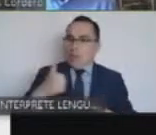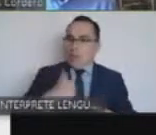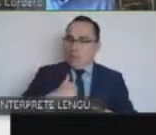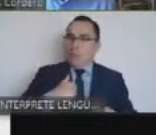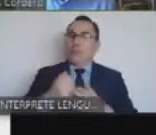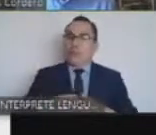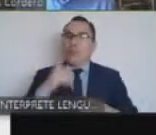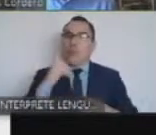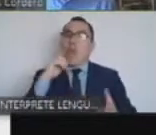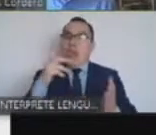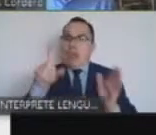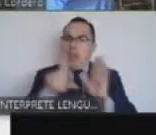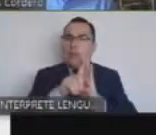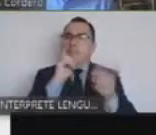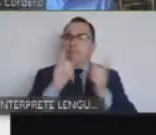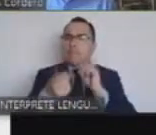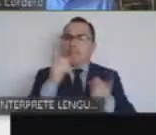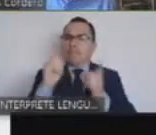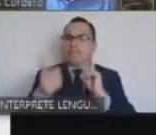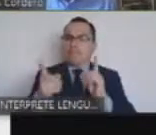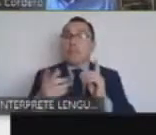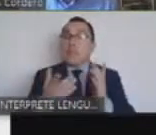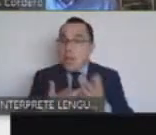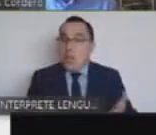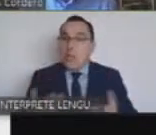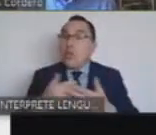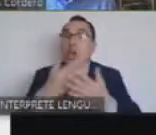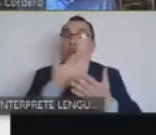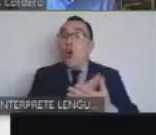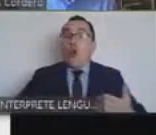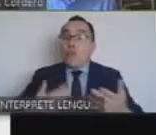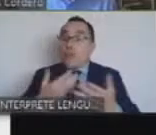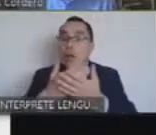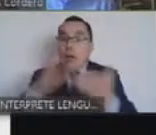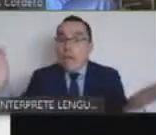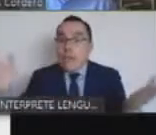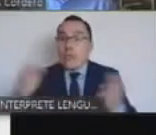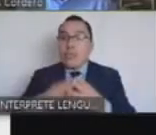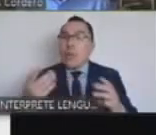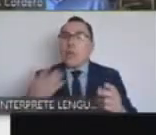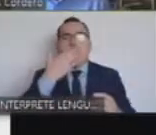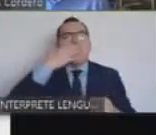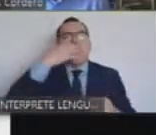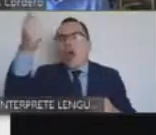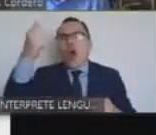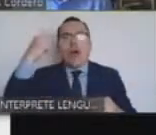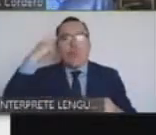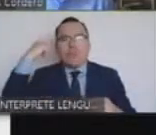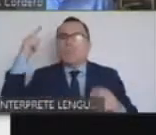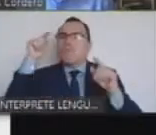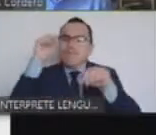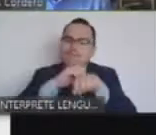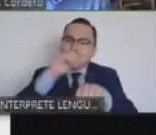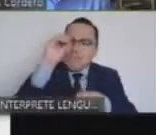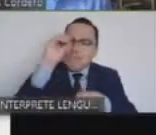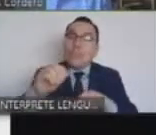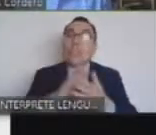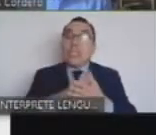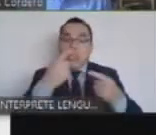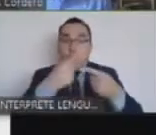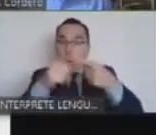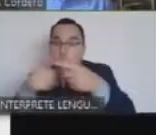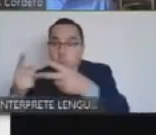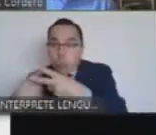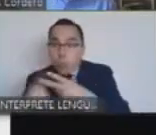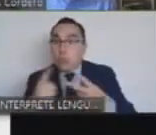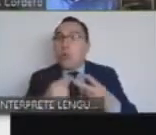peores indicadores. En materia de gobierno abierto, Chile tiene mejores indicadores que el óptimo del resto de los países del mundo. Eso, entre otras cosas,